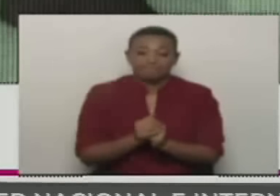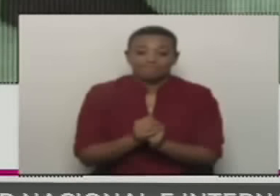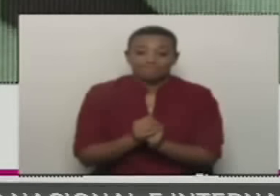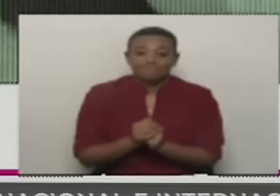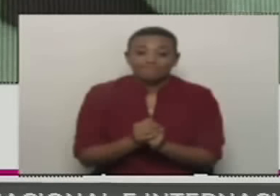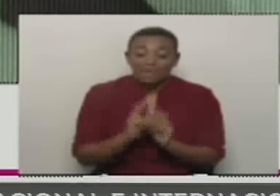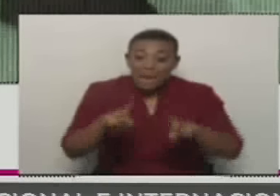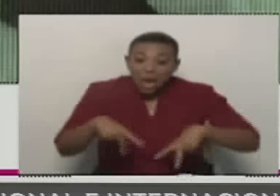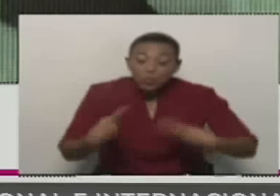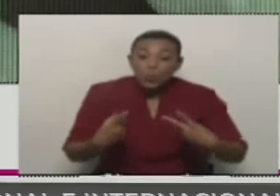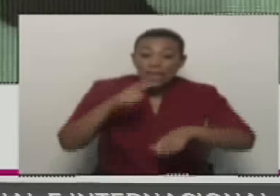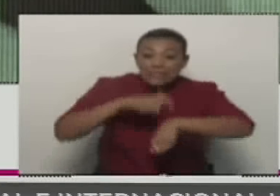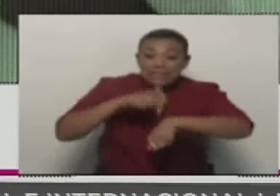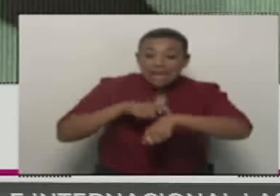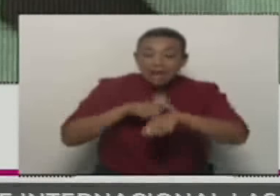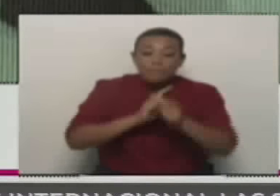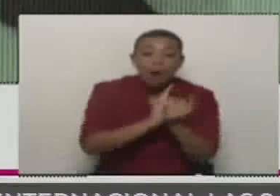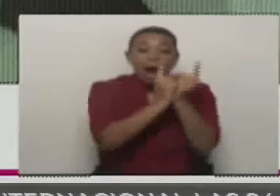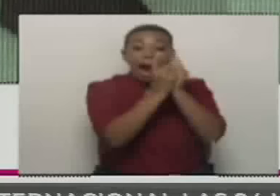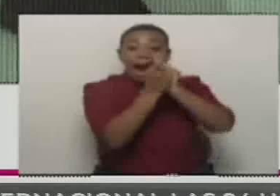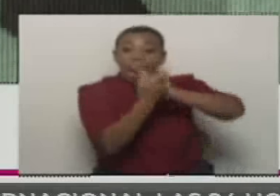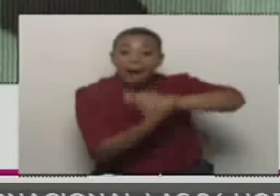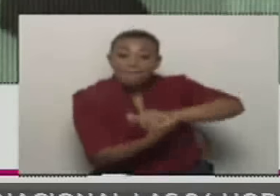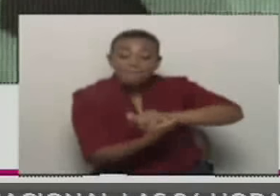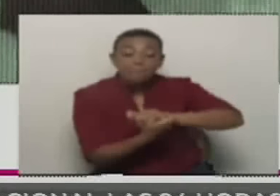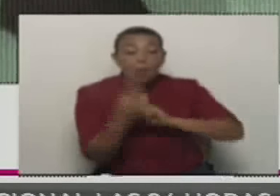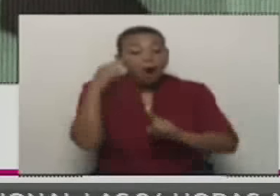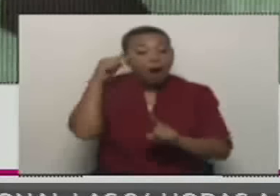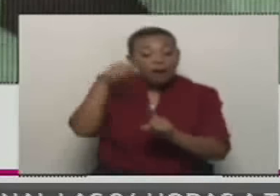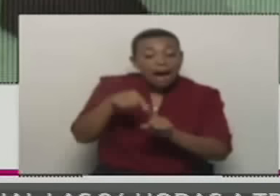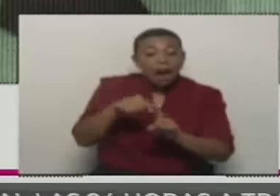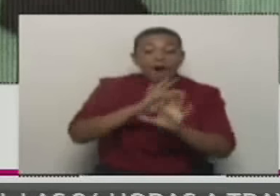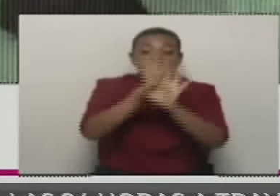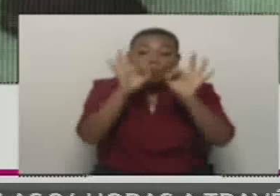La nueva época de transición al socialismo.